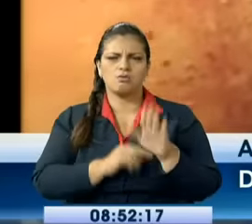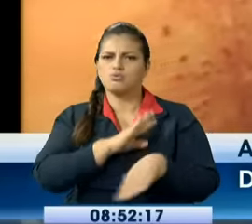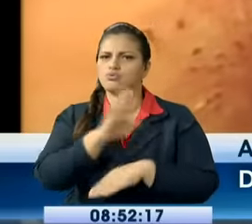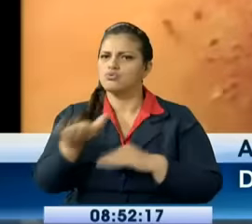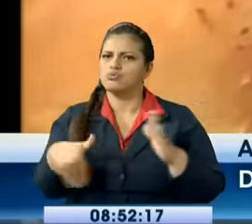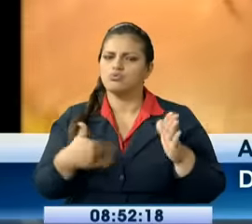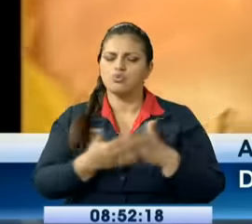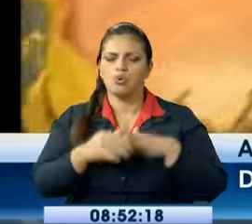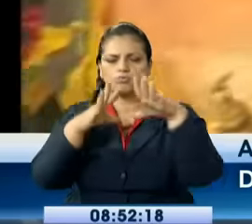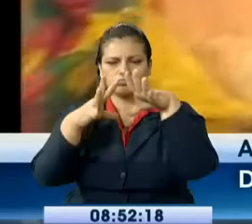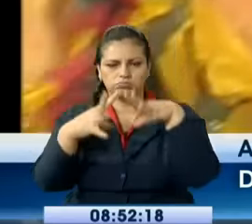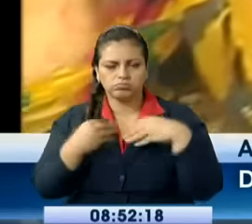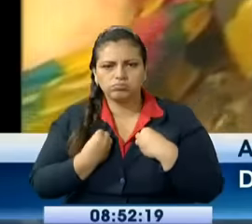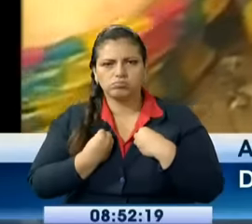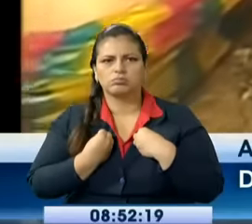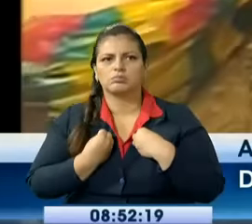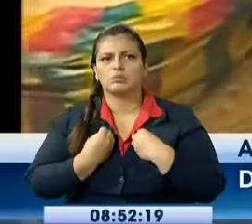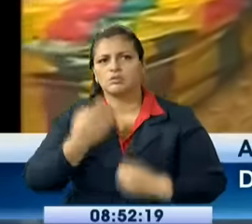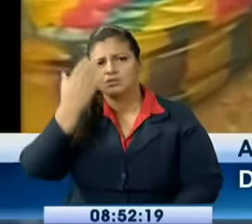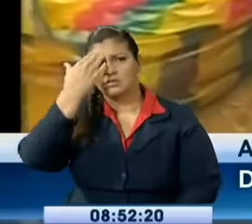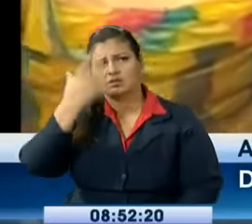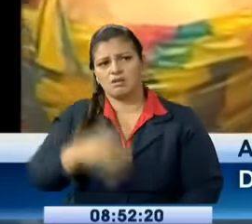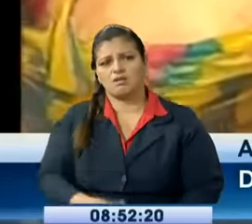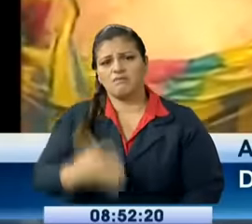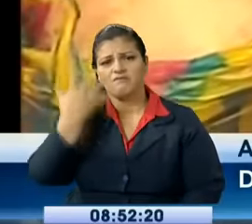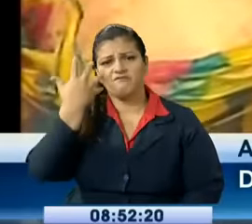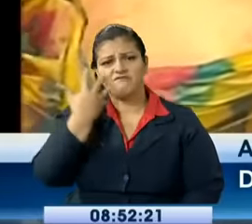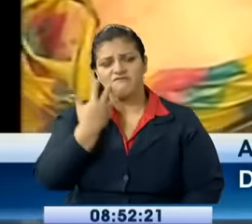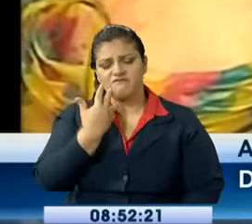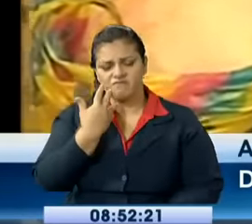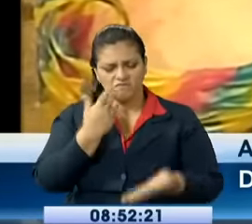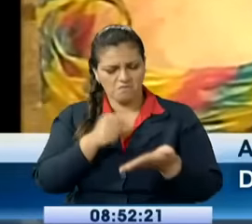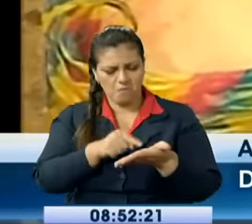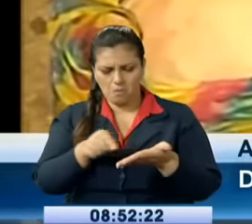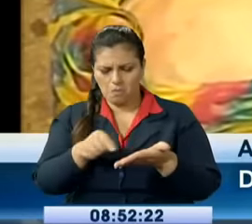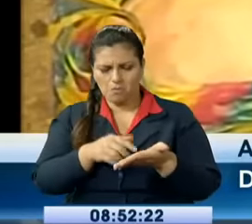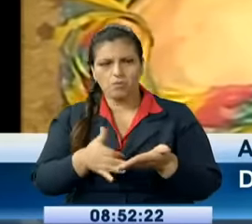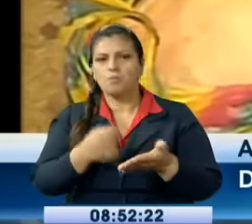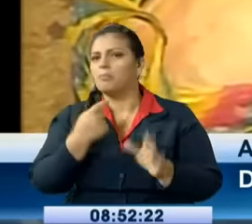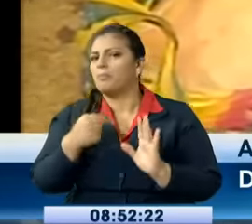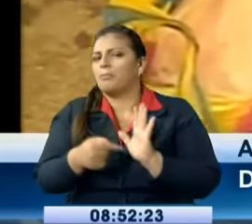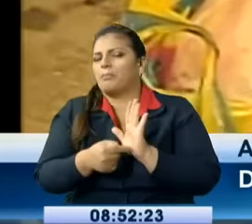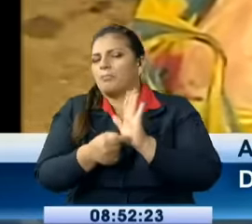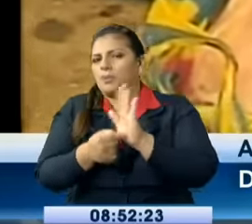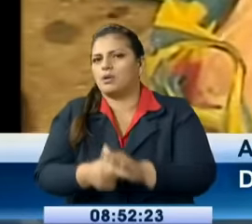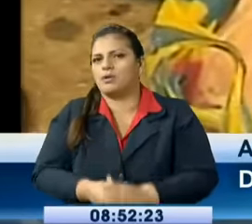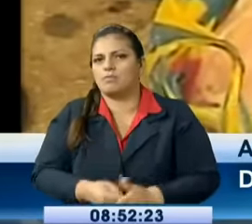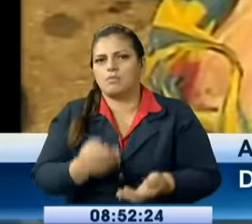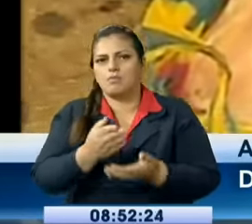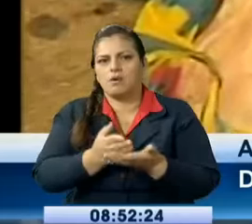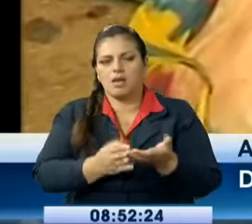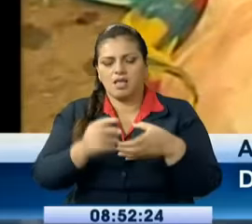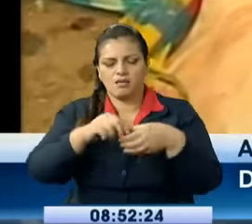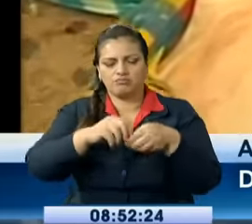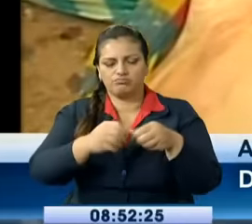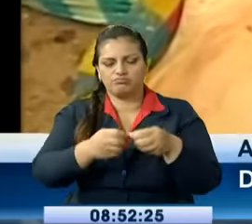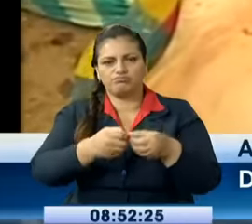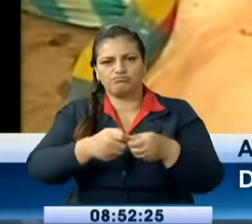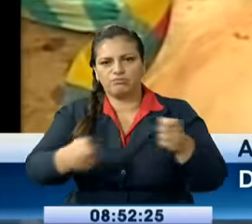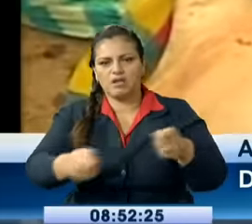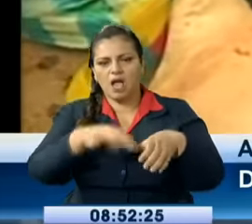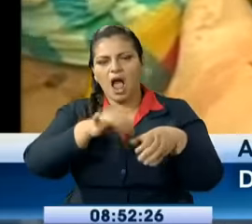un tiempo que no corresponde y afecta a la ciudadanía. ¿Esos chifles pueden tener un mes, dos meses, tres meses, cuatro meses, un año? Así